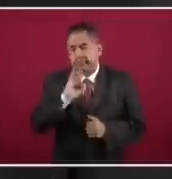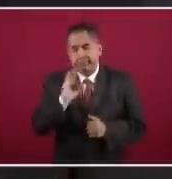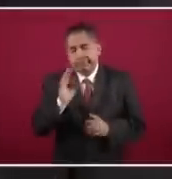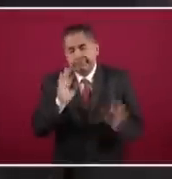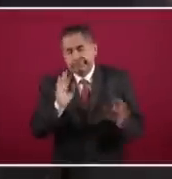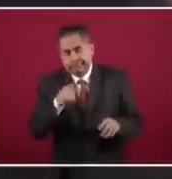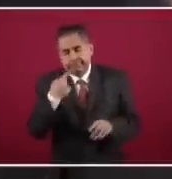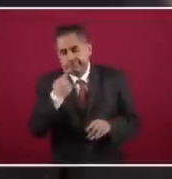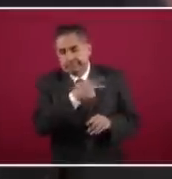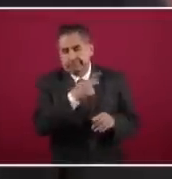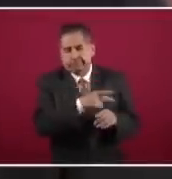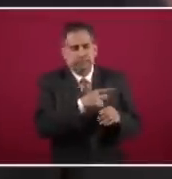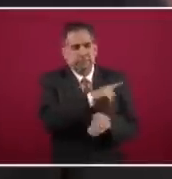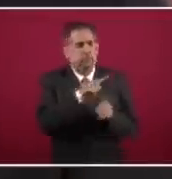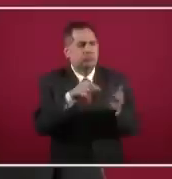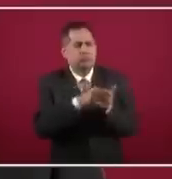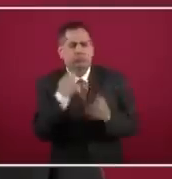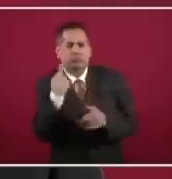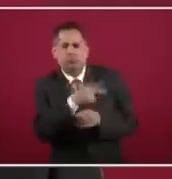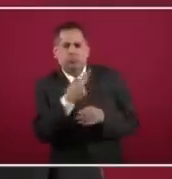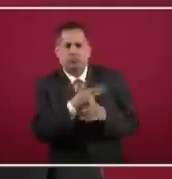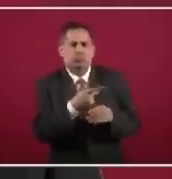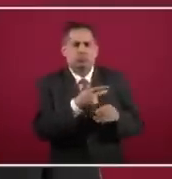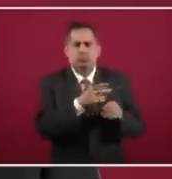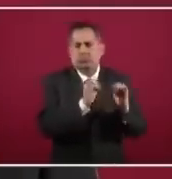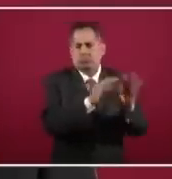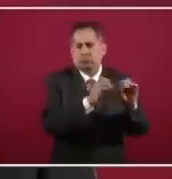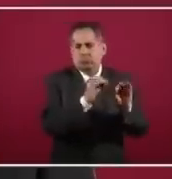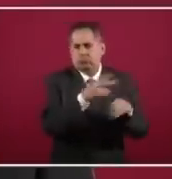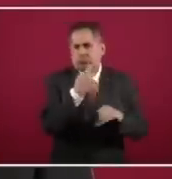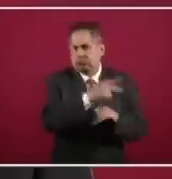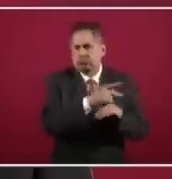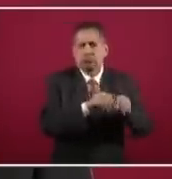luego, en las sedes de sus organizaciones